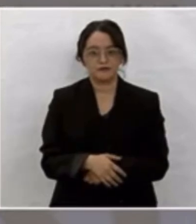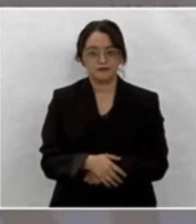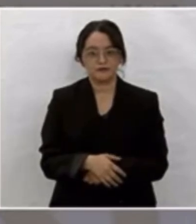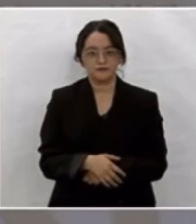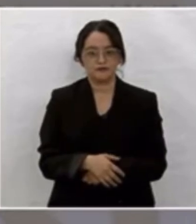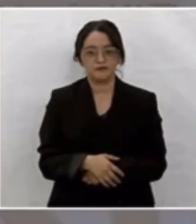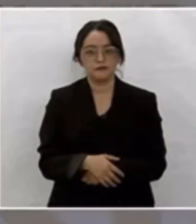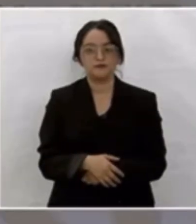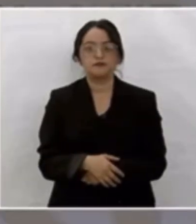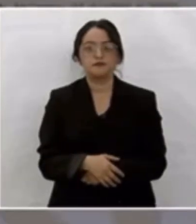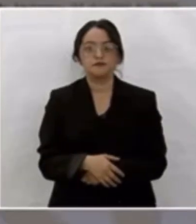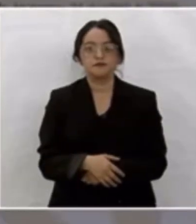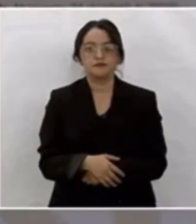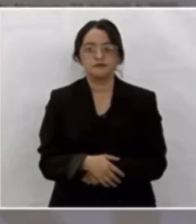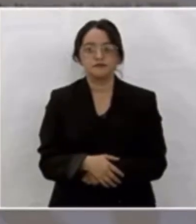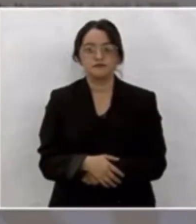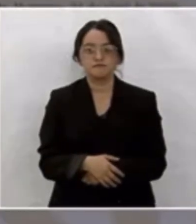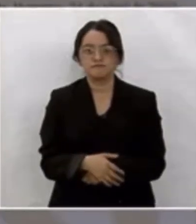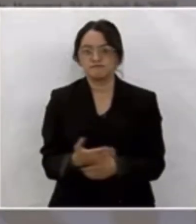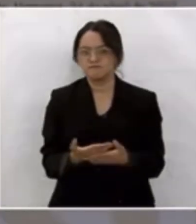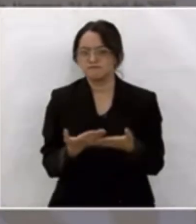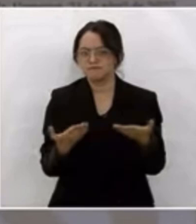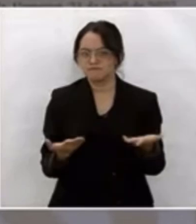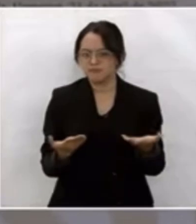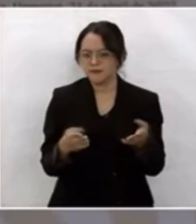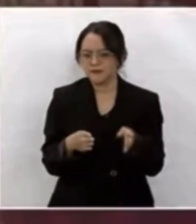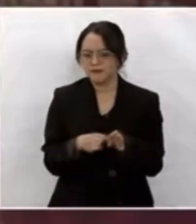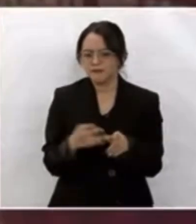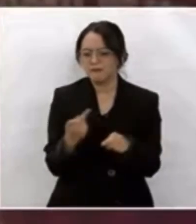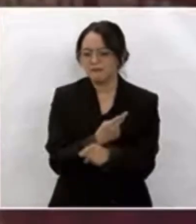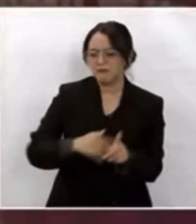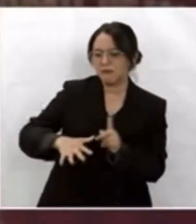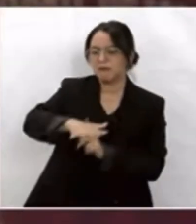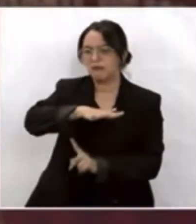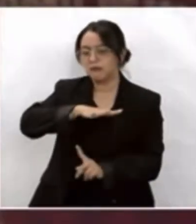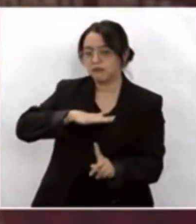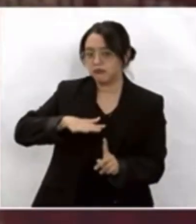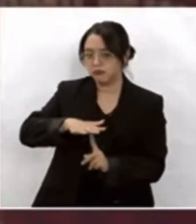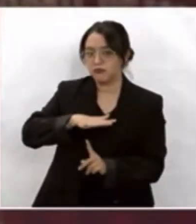¿En qué circunstancias se da esta invasión?